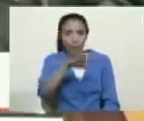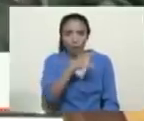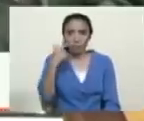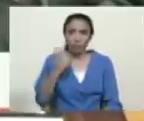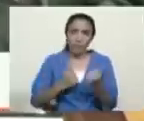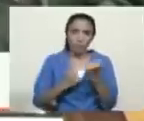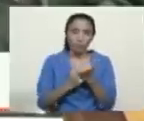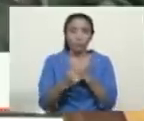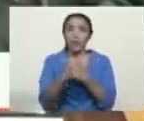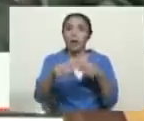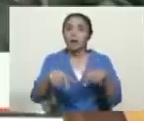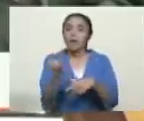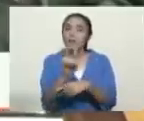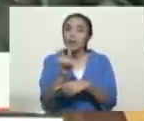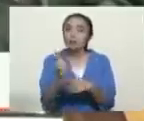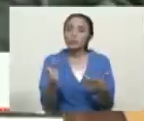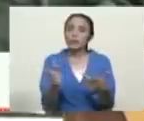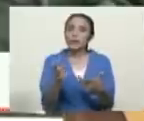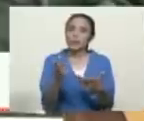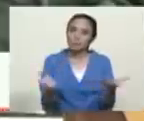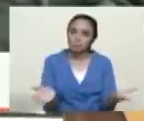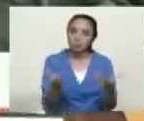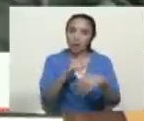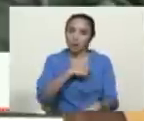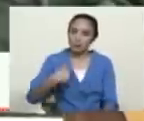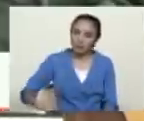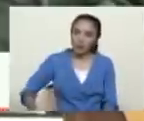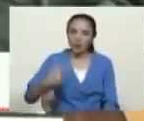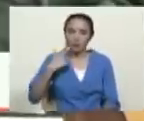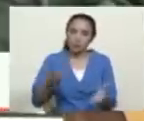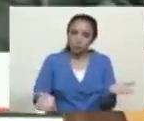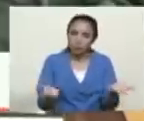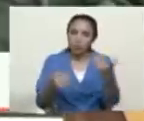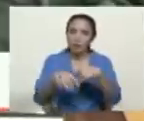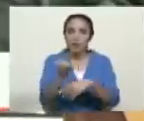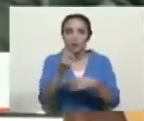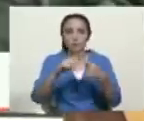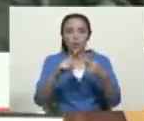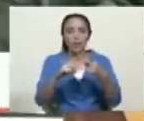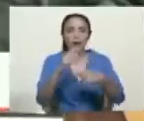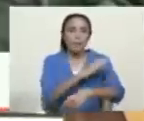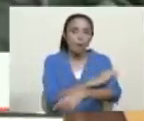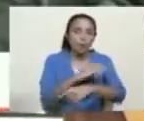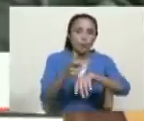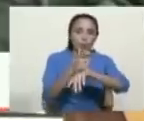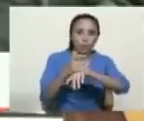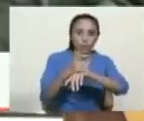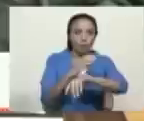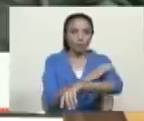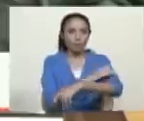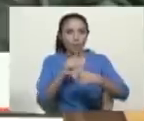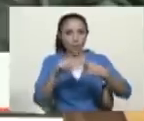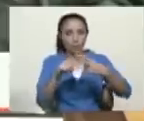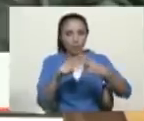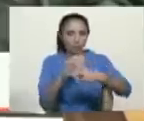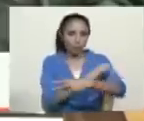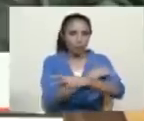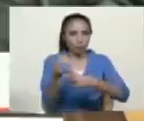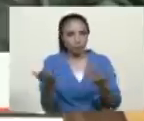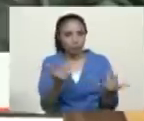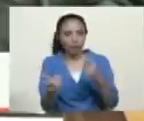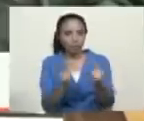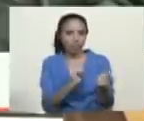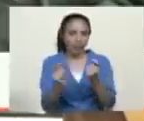en Venezuela a, dentro del marco constitucional y reglamentario, buscar una solución política a través del diálogo y